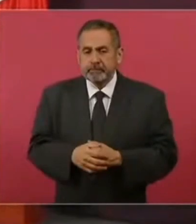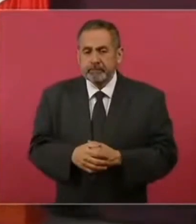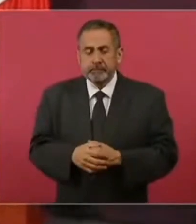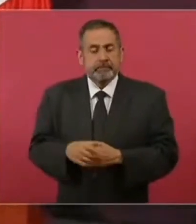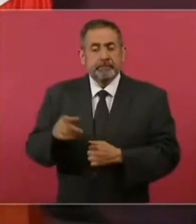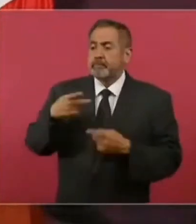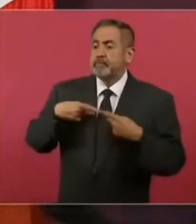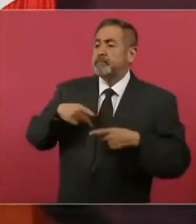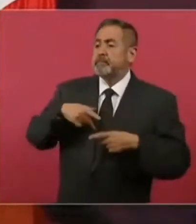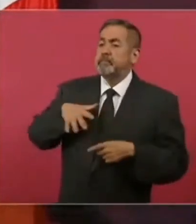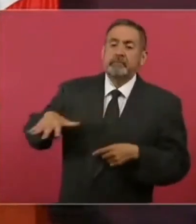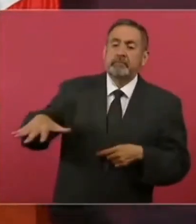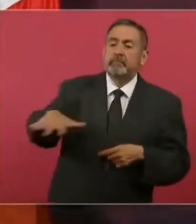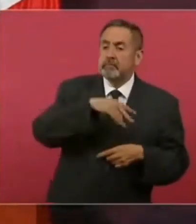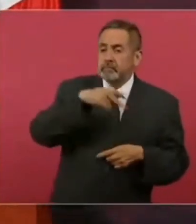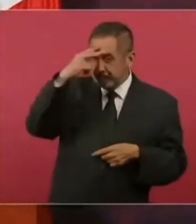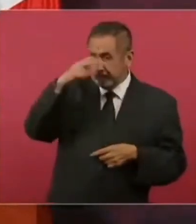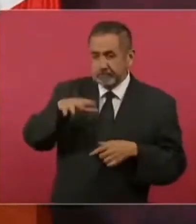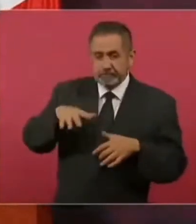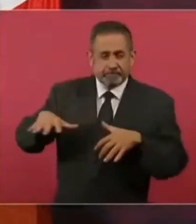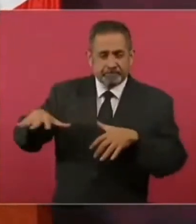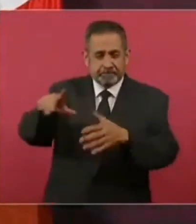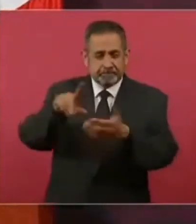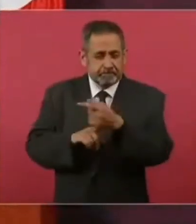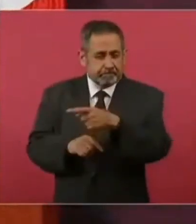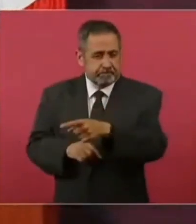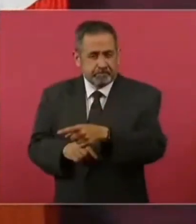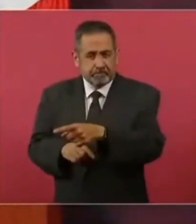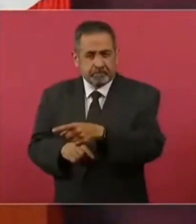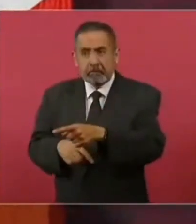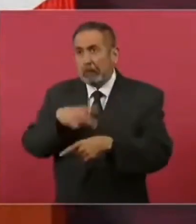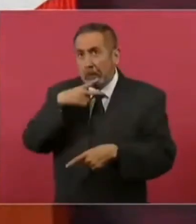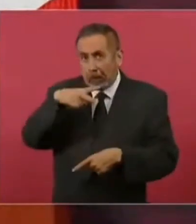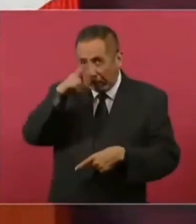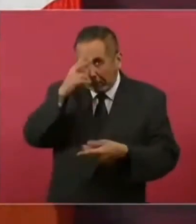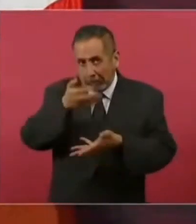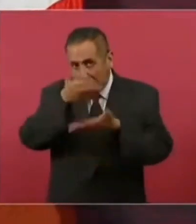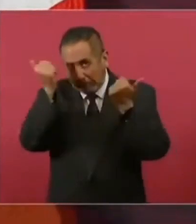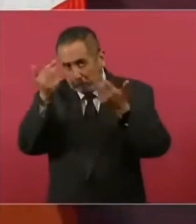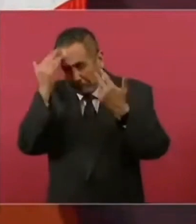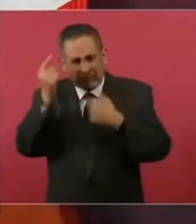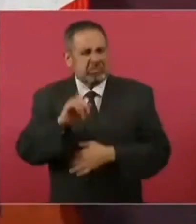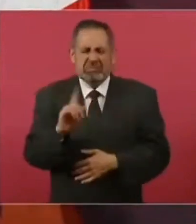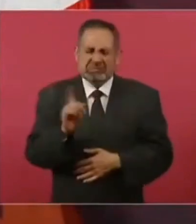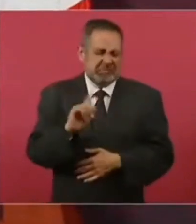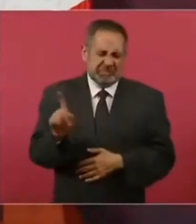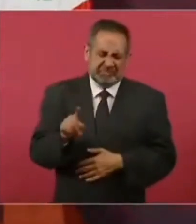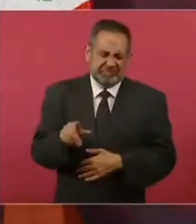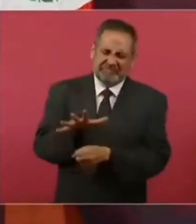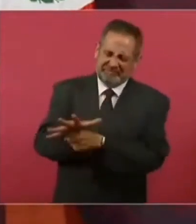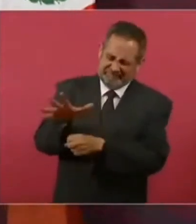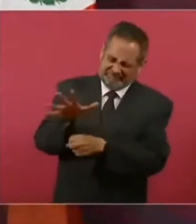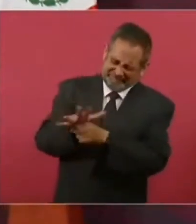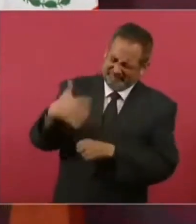los pueblos con menos analfabetismo político en el mundo.